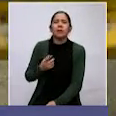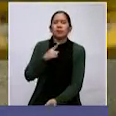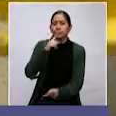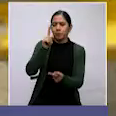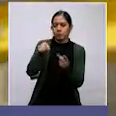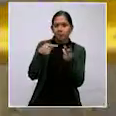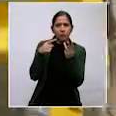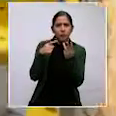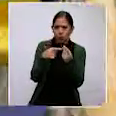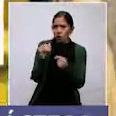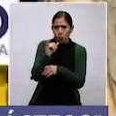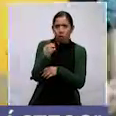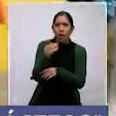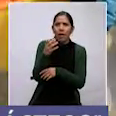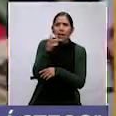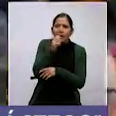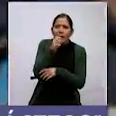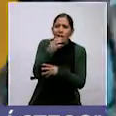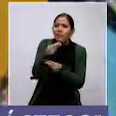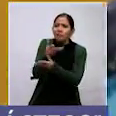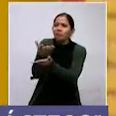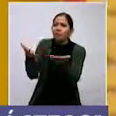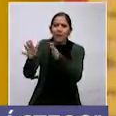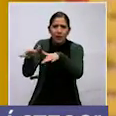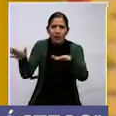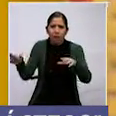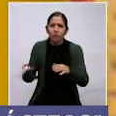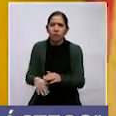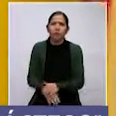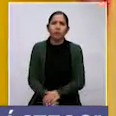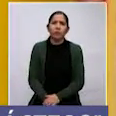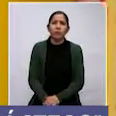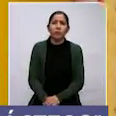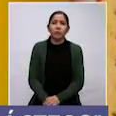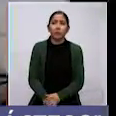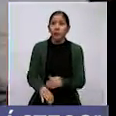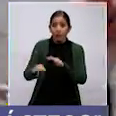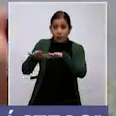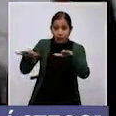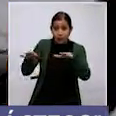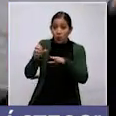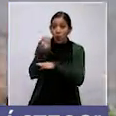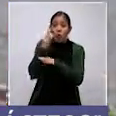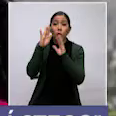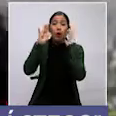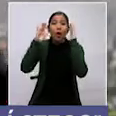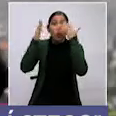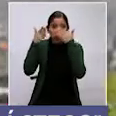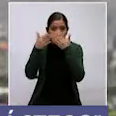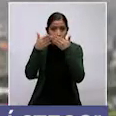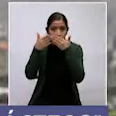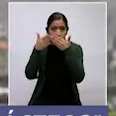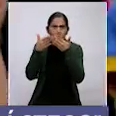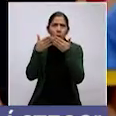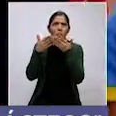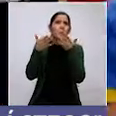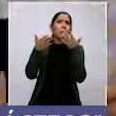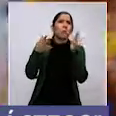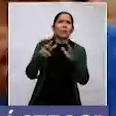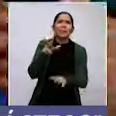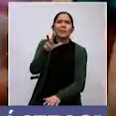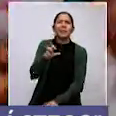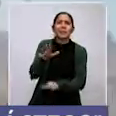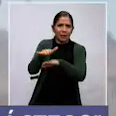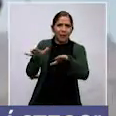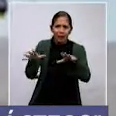manera distribuyendo productos lácteos a los niños, en este caso niños con autismo, ¿no? Un poco más de 300